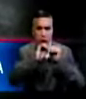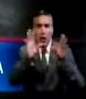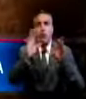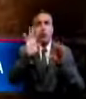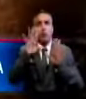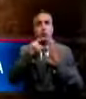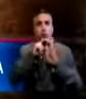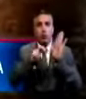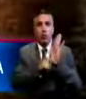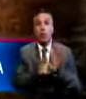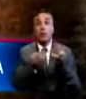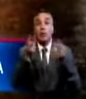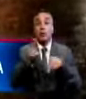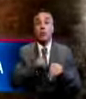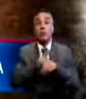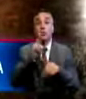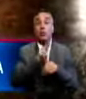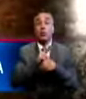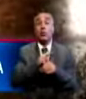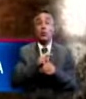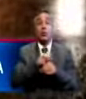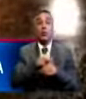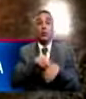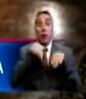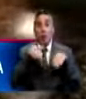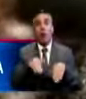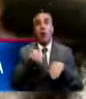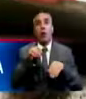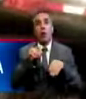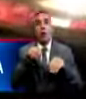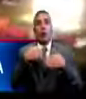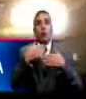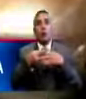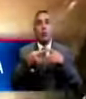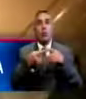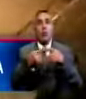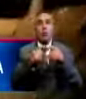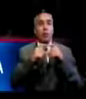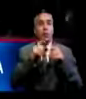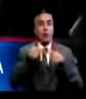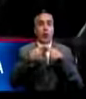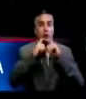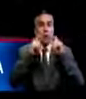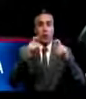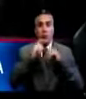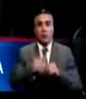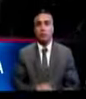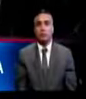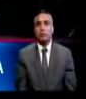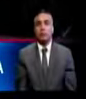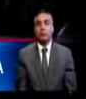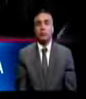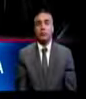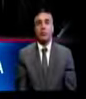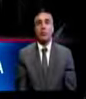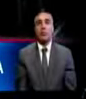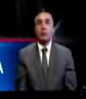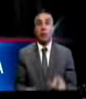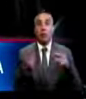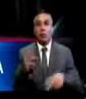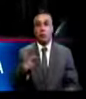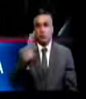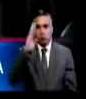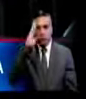impide además la utilización de animales para dispersar aglomeraciones. Da paso a la creación de un equipo de élite de guías penitenciarios para control de cárceles